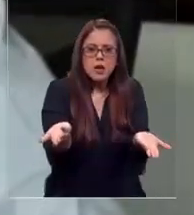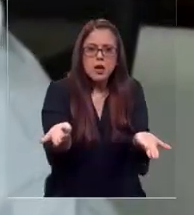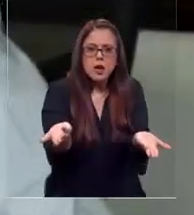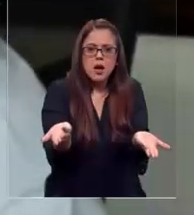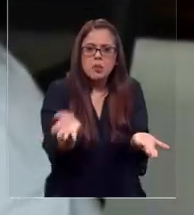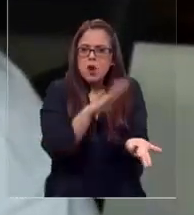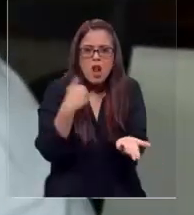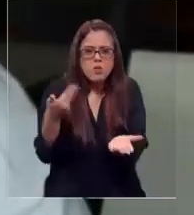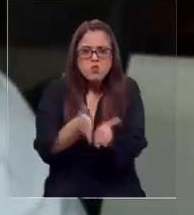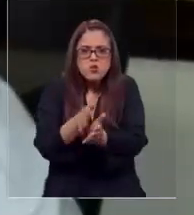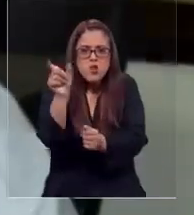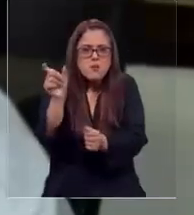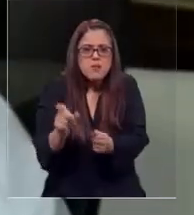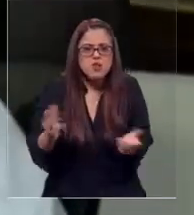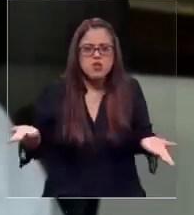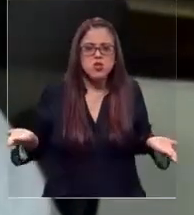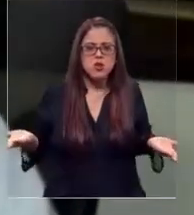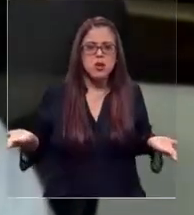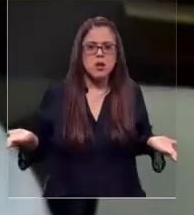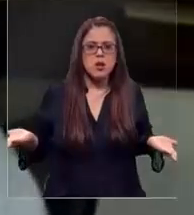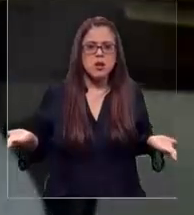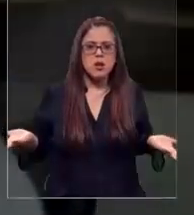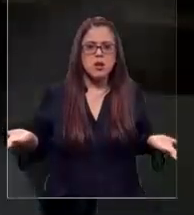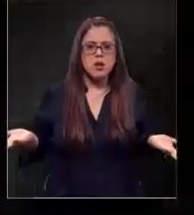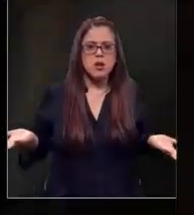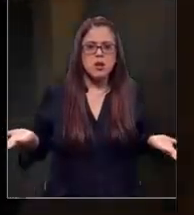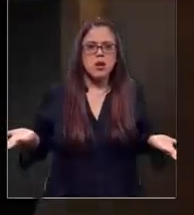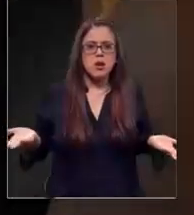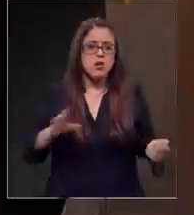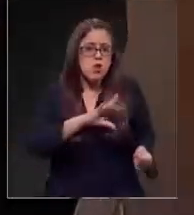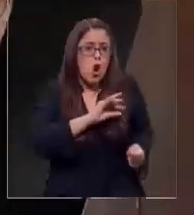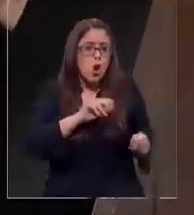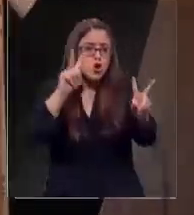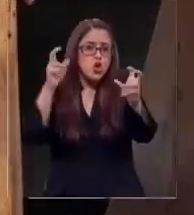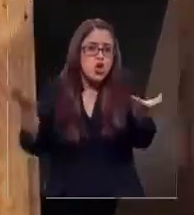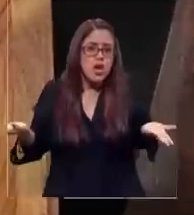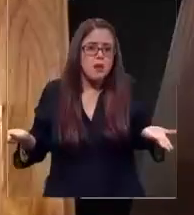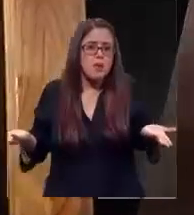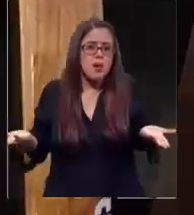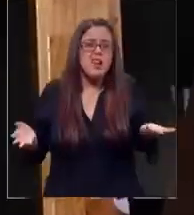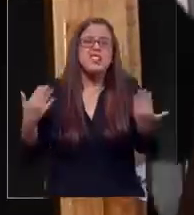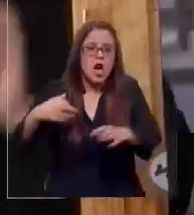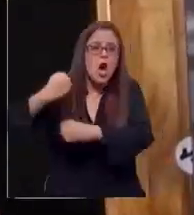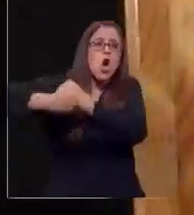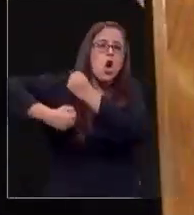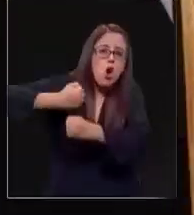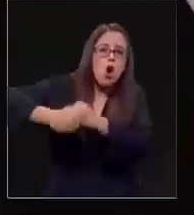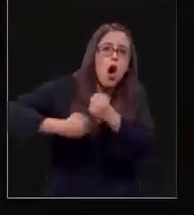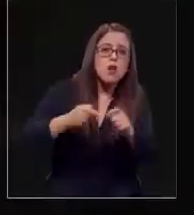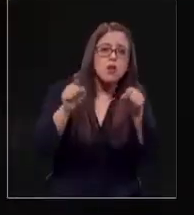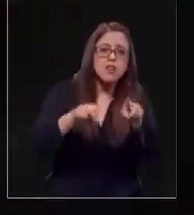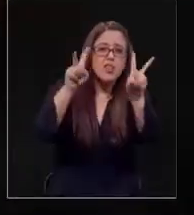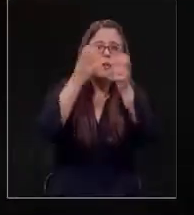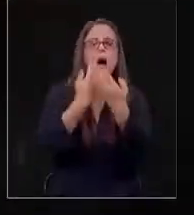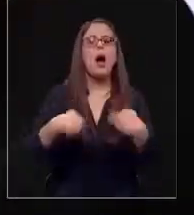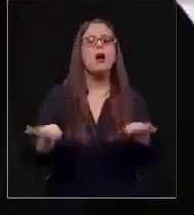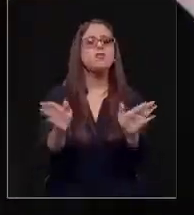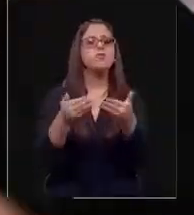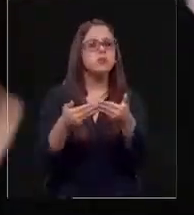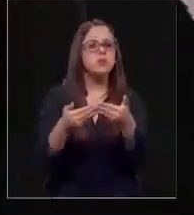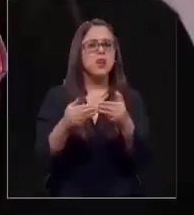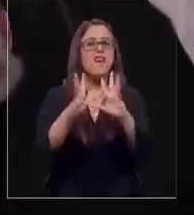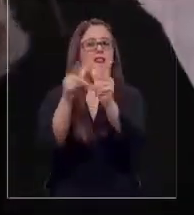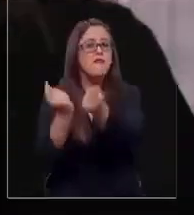una tragedia a una persona sin que lo determinara la justicia. Muy doloroso el tema. Con el paso de los años, este caso se cerró. La